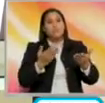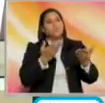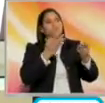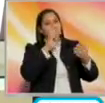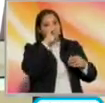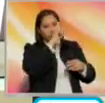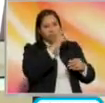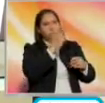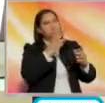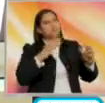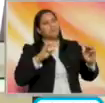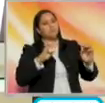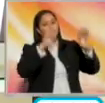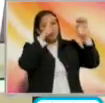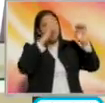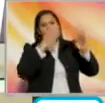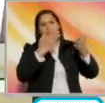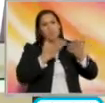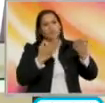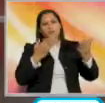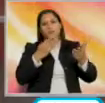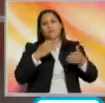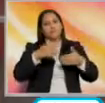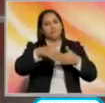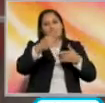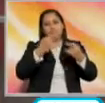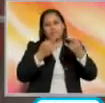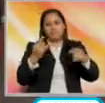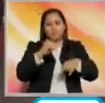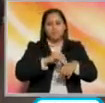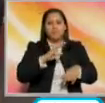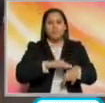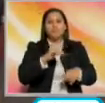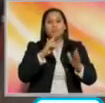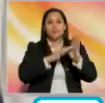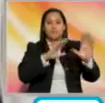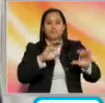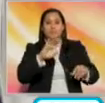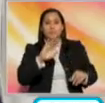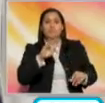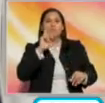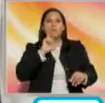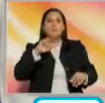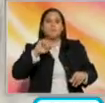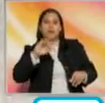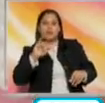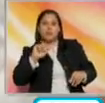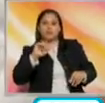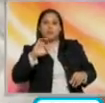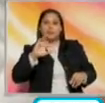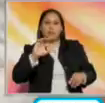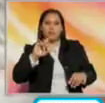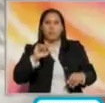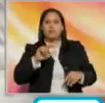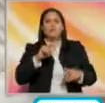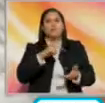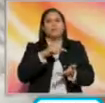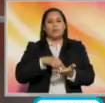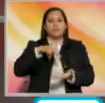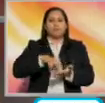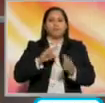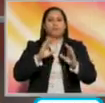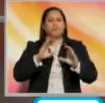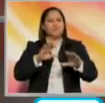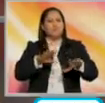edificio y ya creamos Claro. todo lo que viene después. En 1950 María Callas se presentó ahí. Imagínate. Wow, no, bueno, Wow. escenario de grandes, Exacto, escenario.